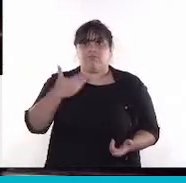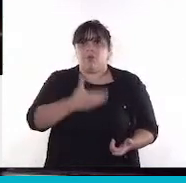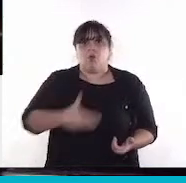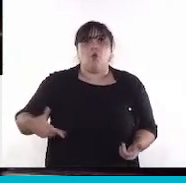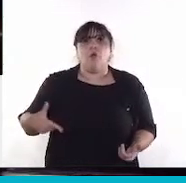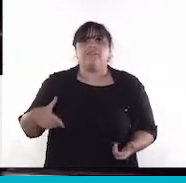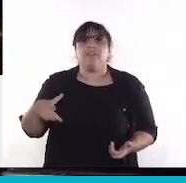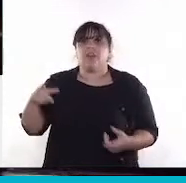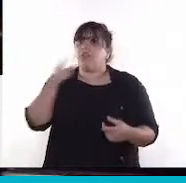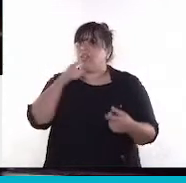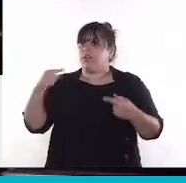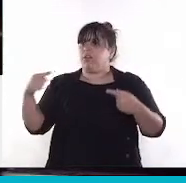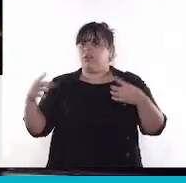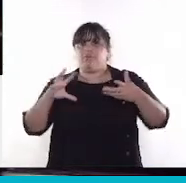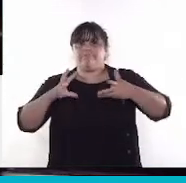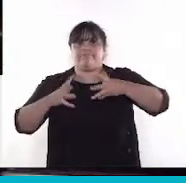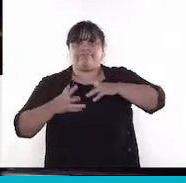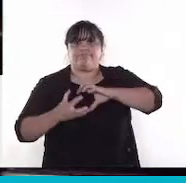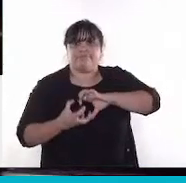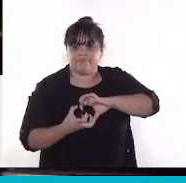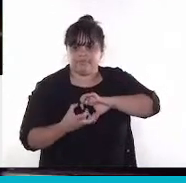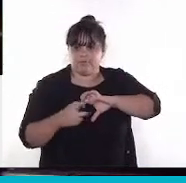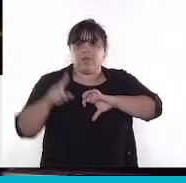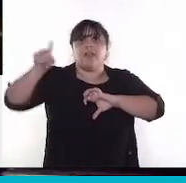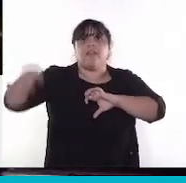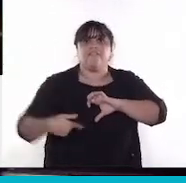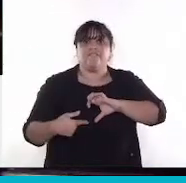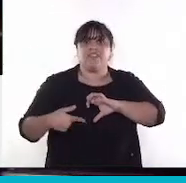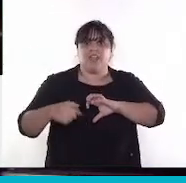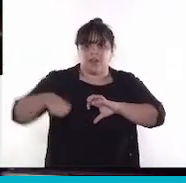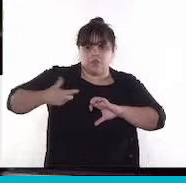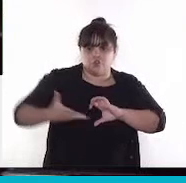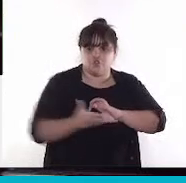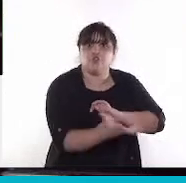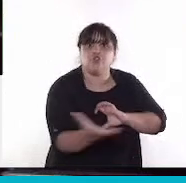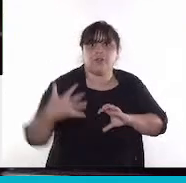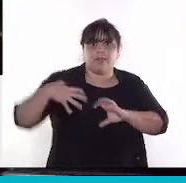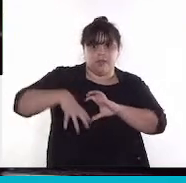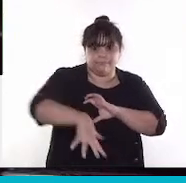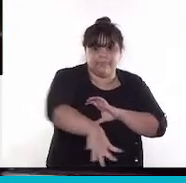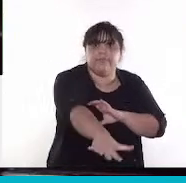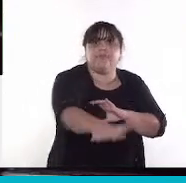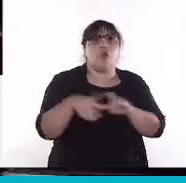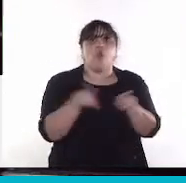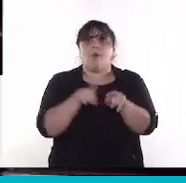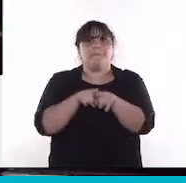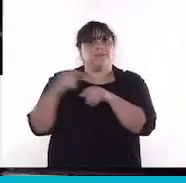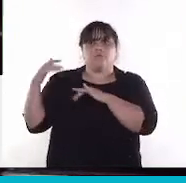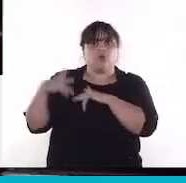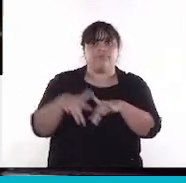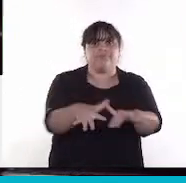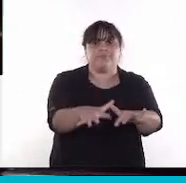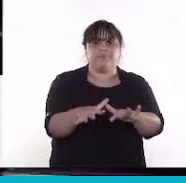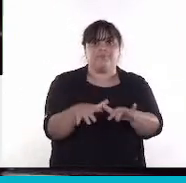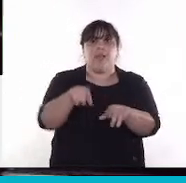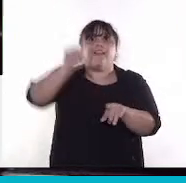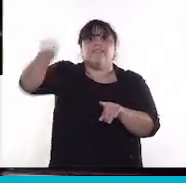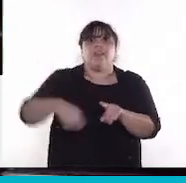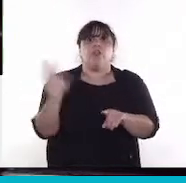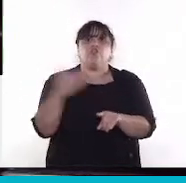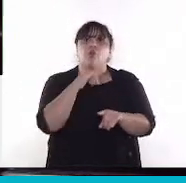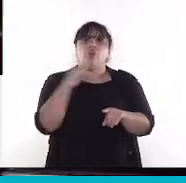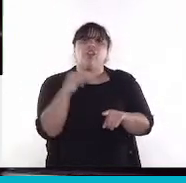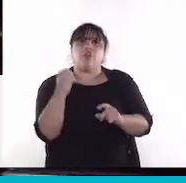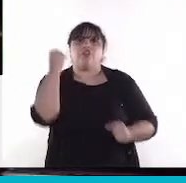descompone, un gobierno que se descompone, produce también una descomposición social. Y ahí están todos los índices negativos en materia